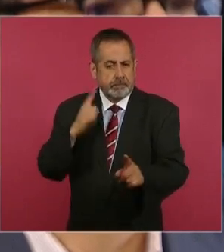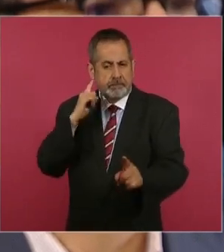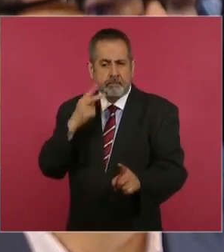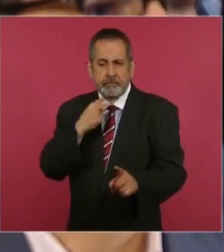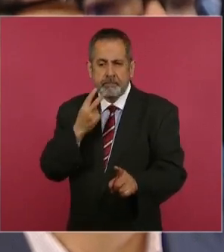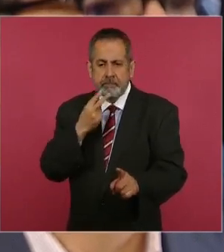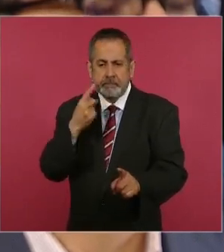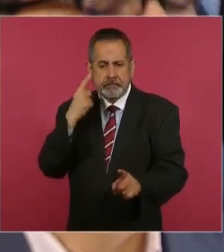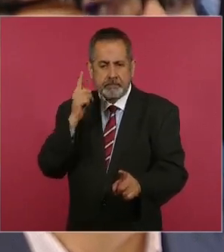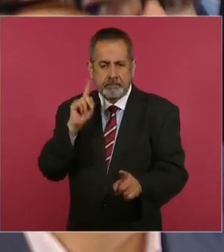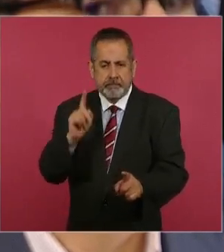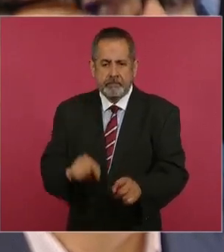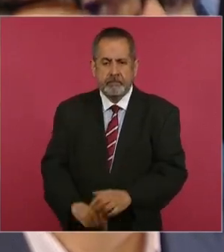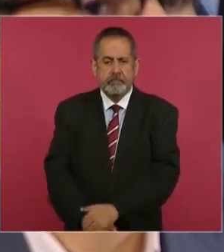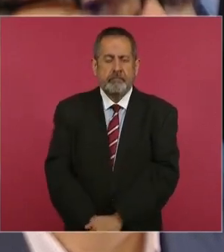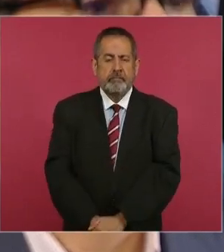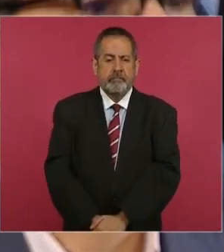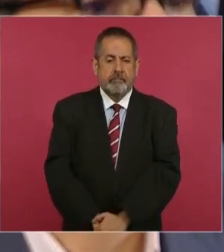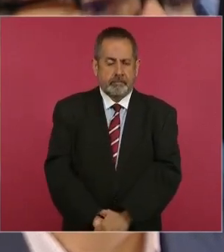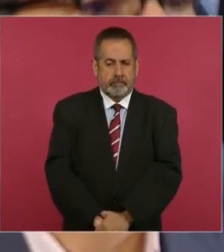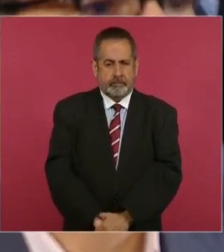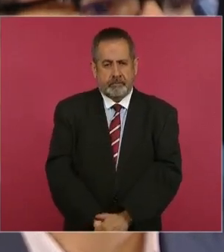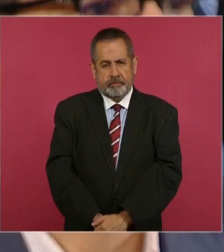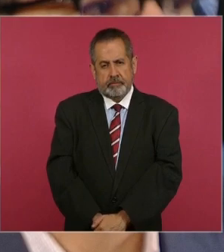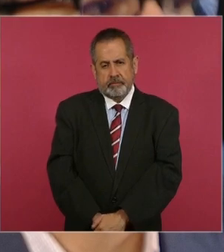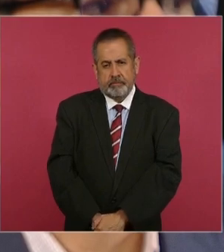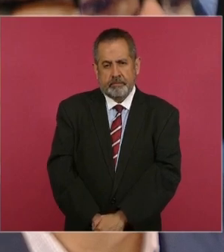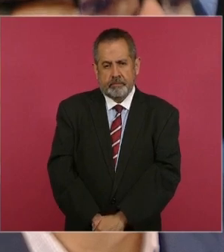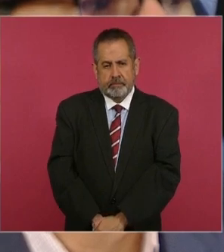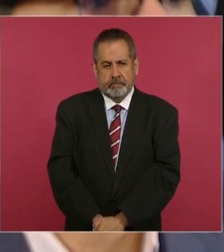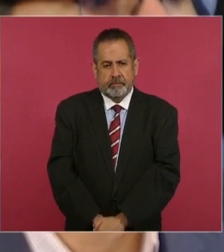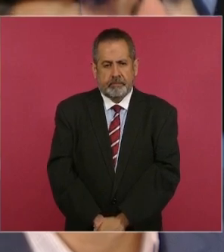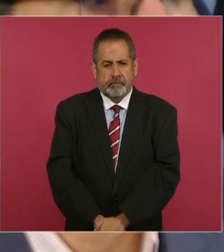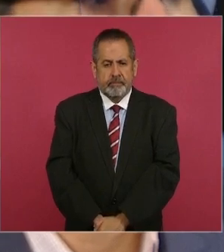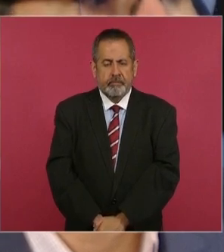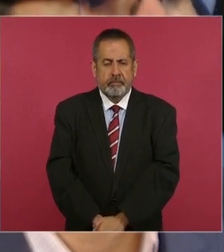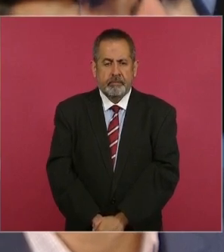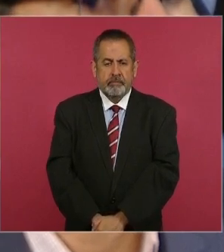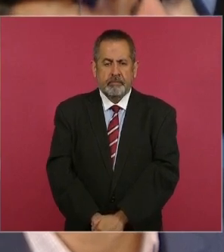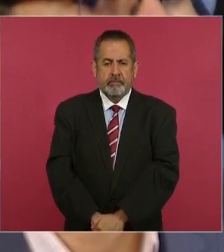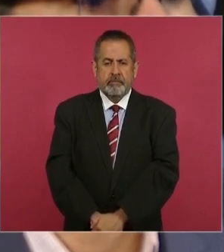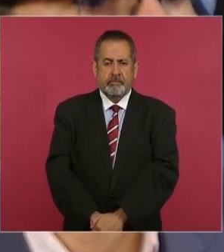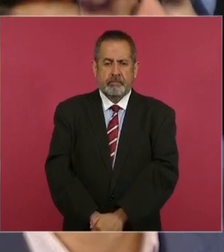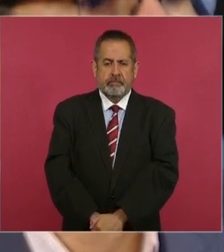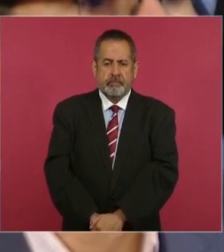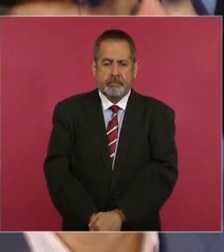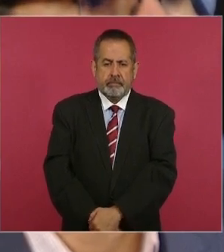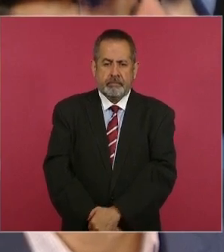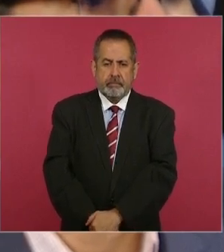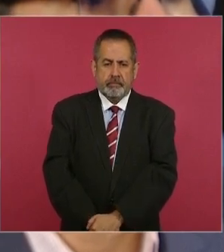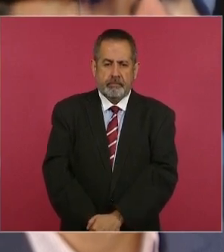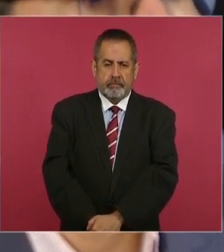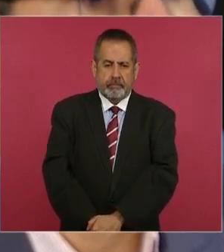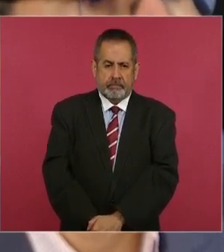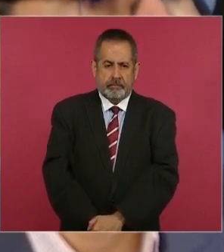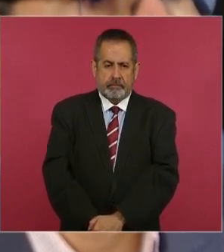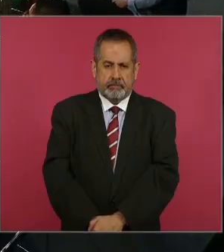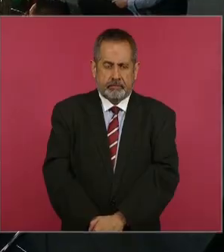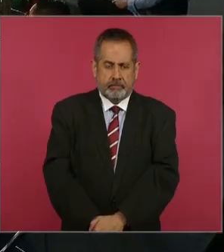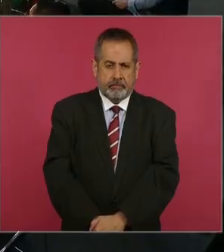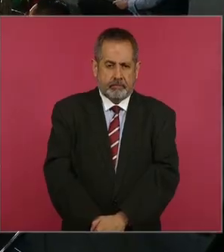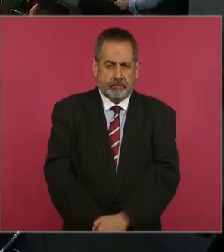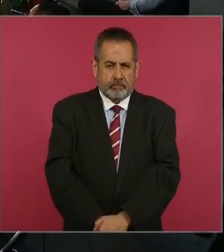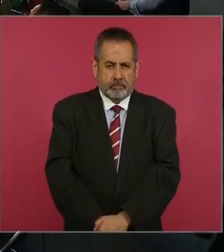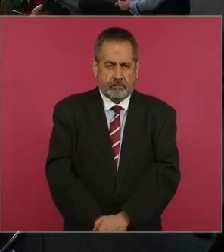secretario de Hacienda para empezar a trabajar y la conformación del comité de parte de presiden por gobi de la República Quiénes estarían